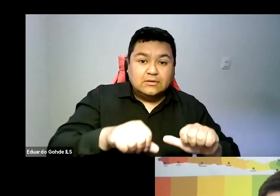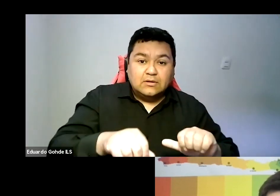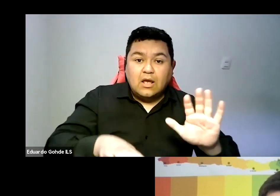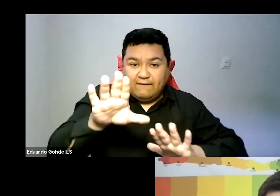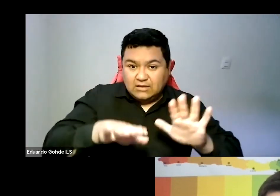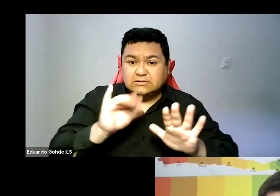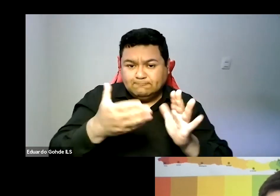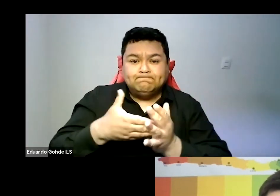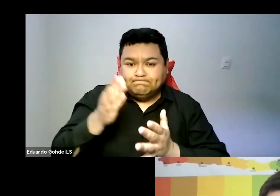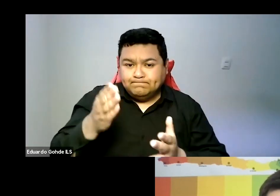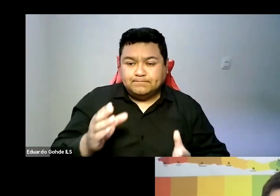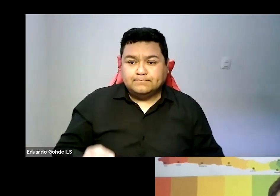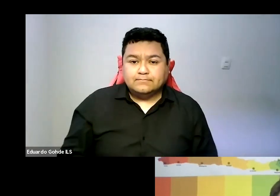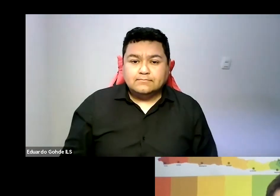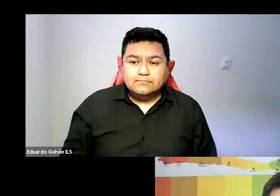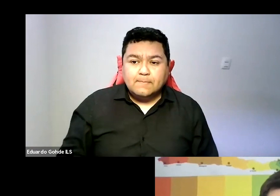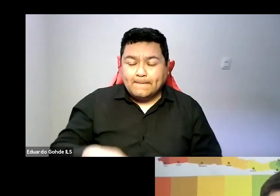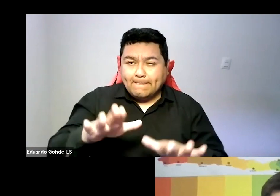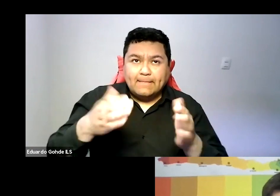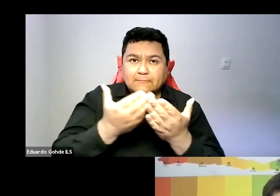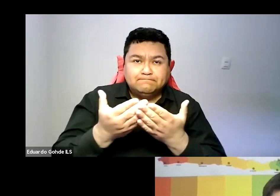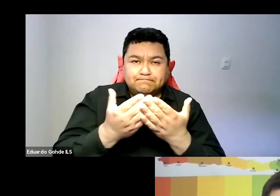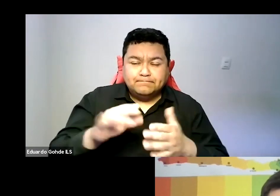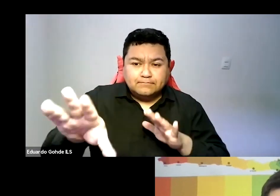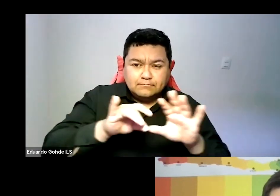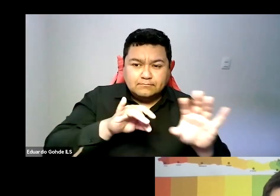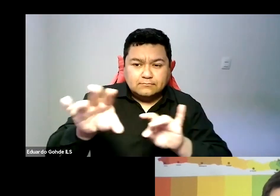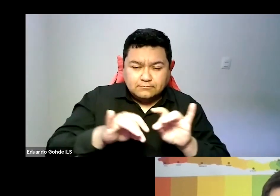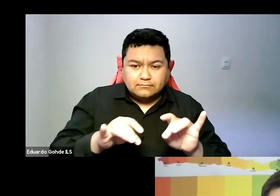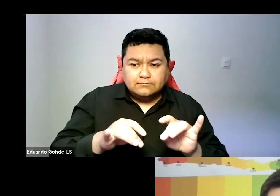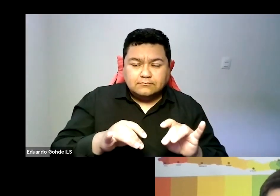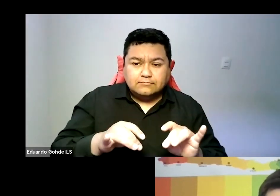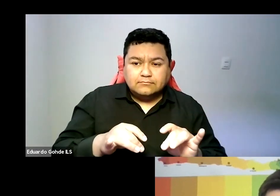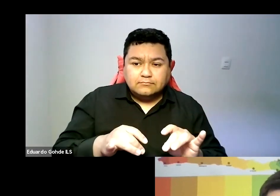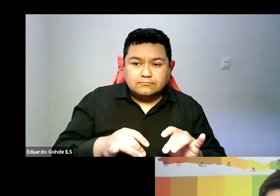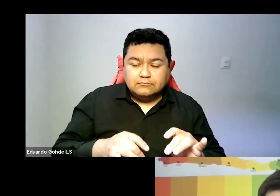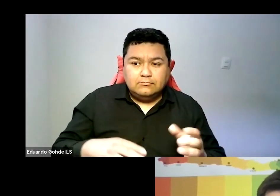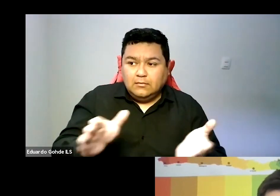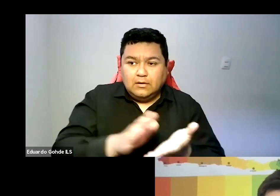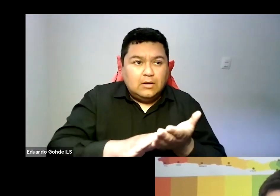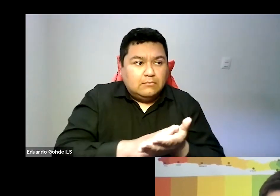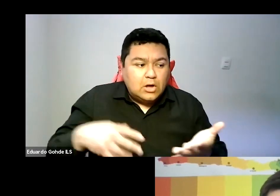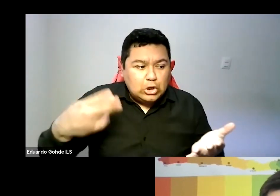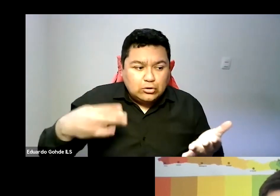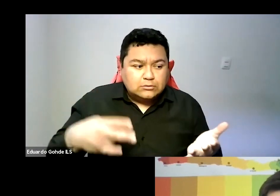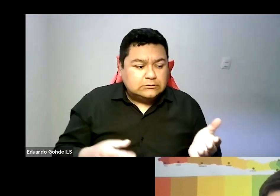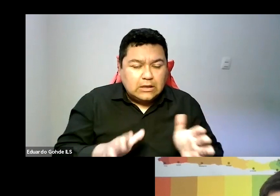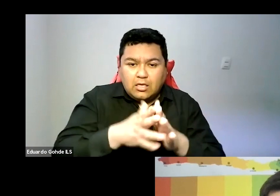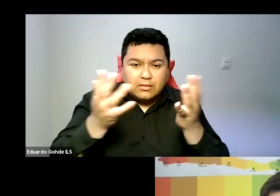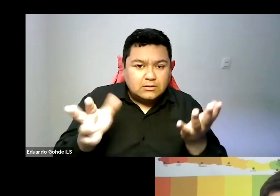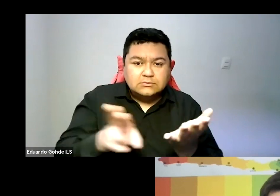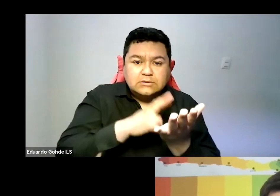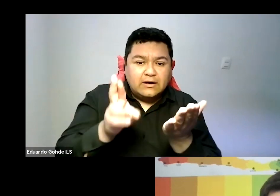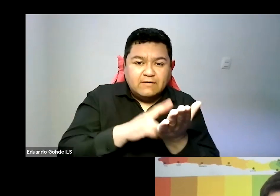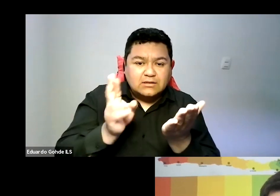disparador, ¿sí? A veces cuando los alumnos traen ese material, traen un material de los medios, ¿sí? De los diarios, las